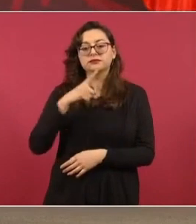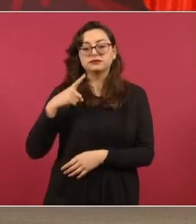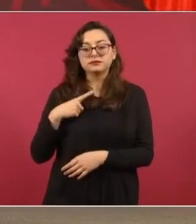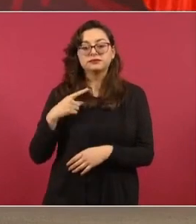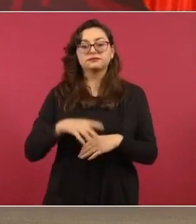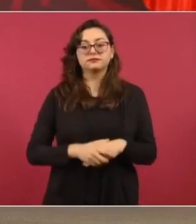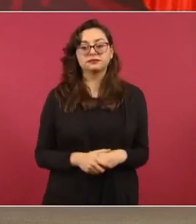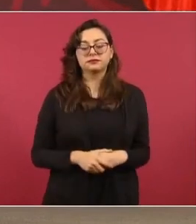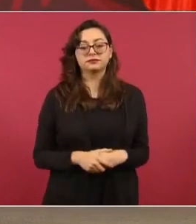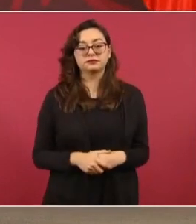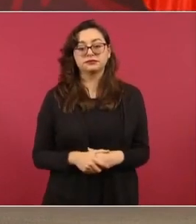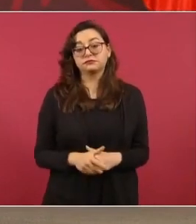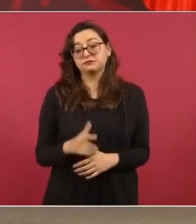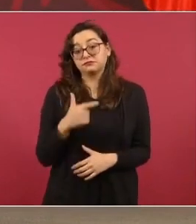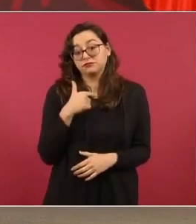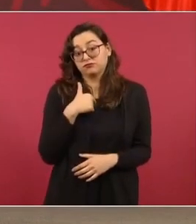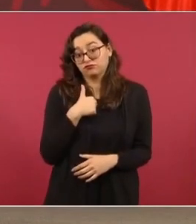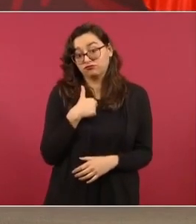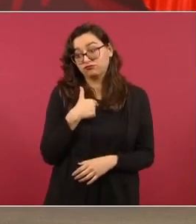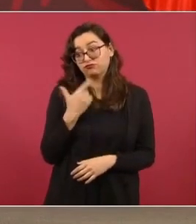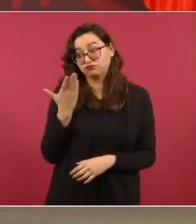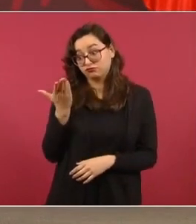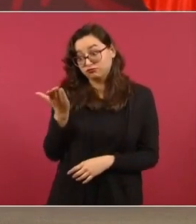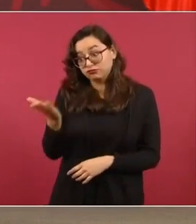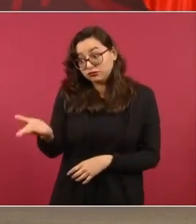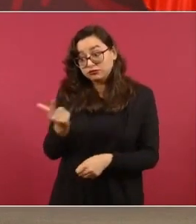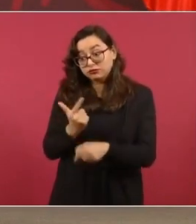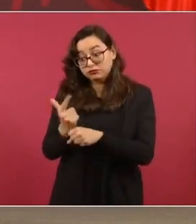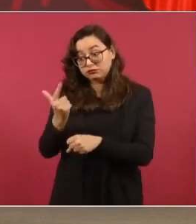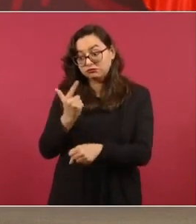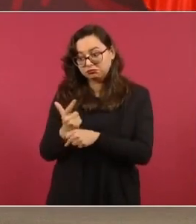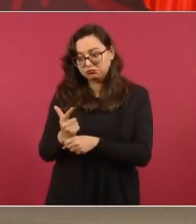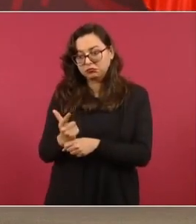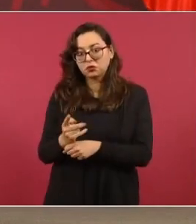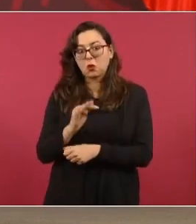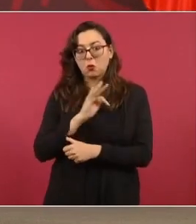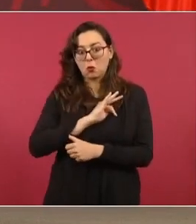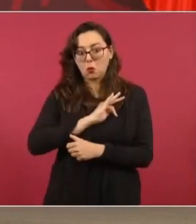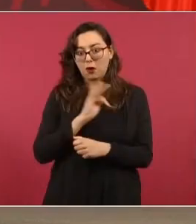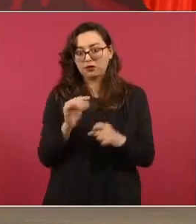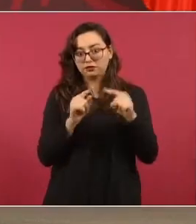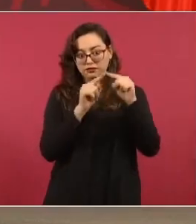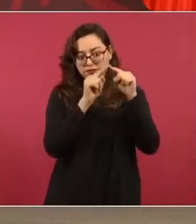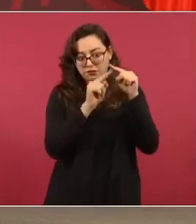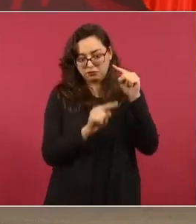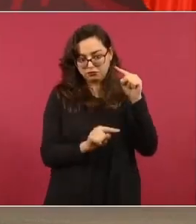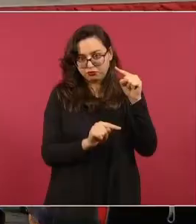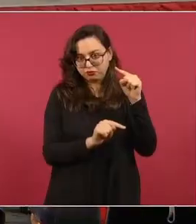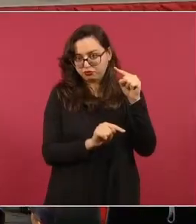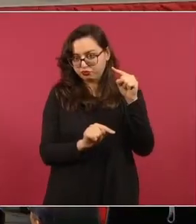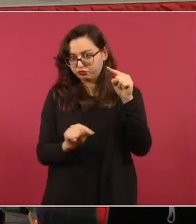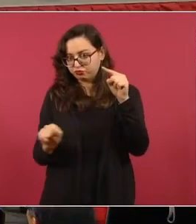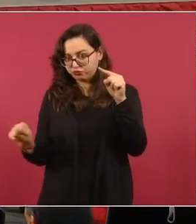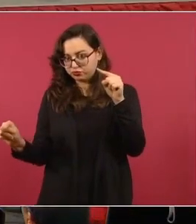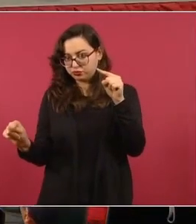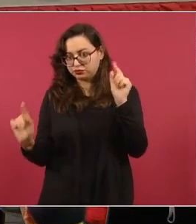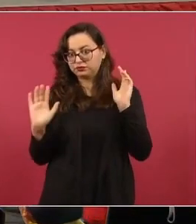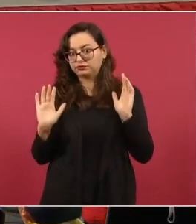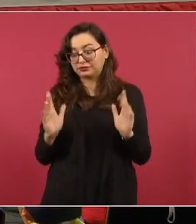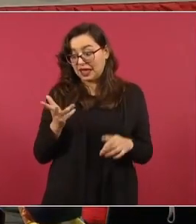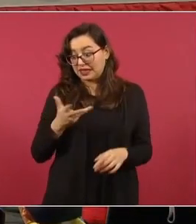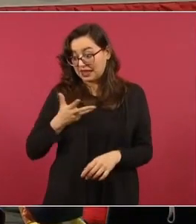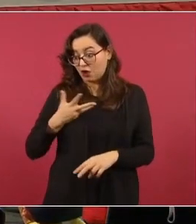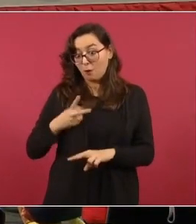le planteé al presidente, a nosotros nos convenía porque aquí es un derecho de